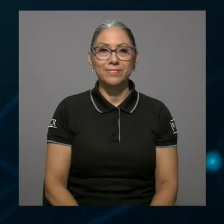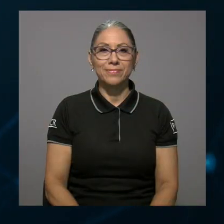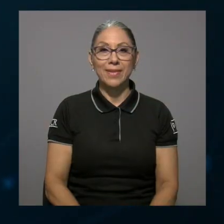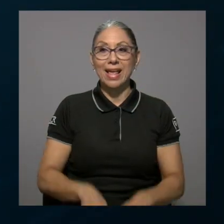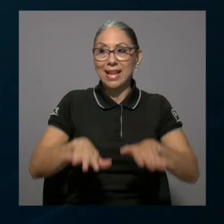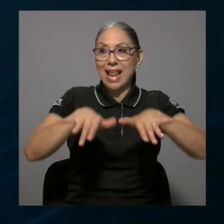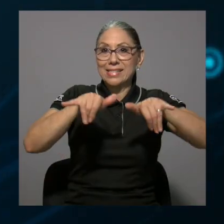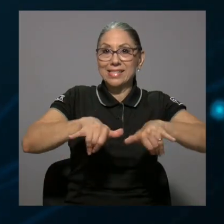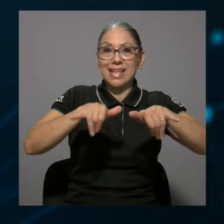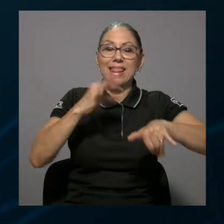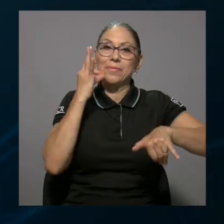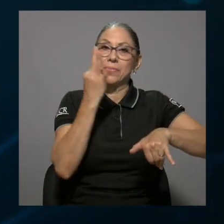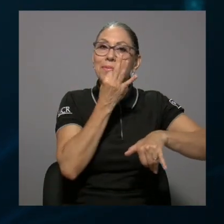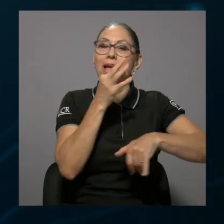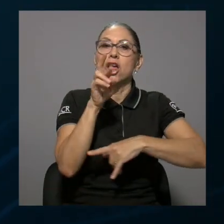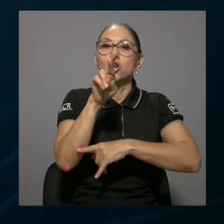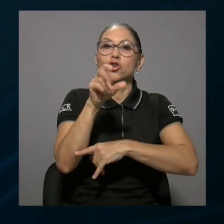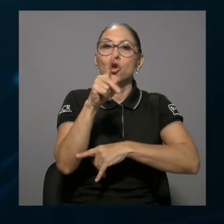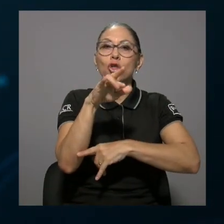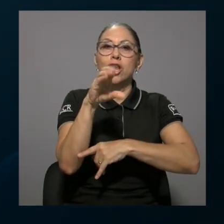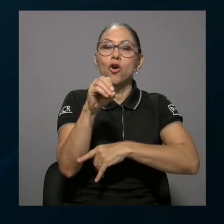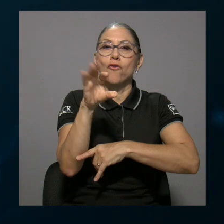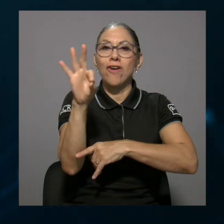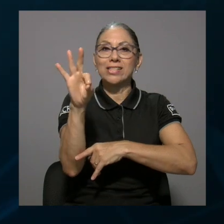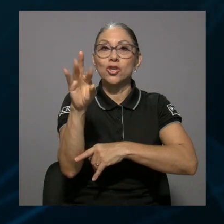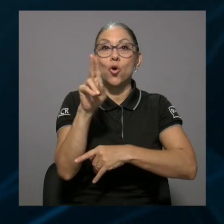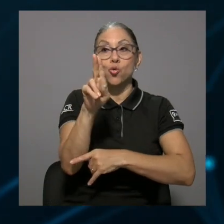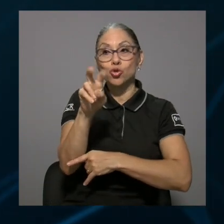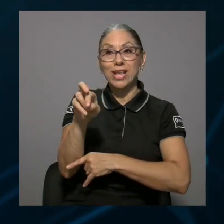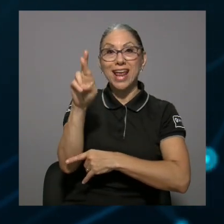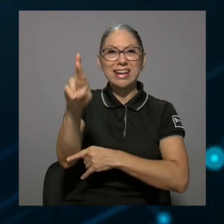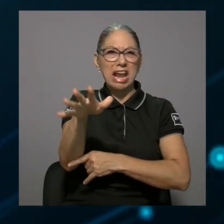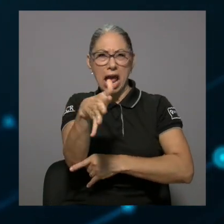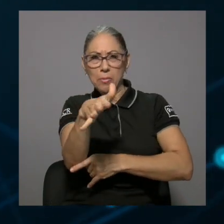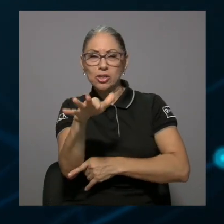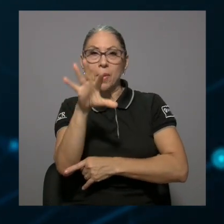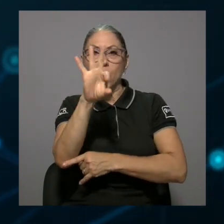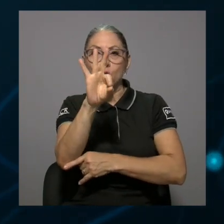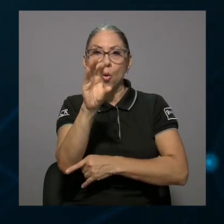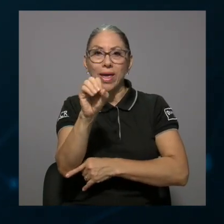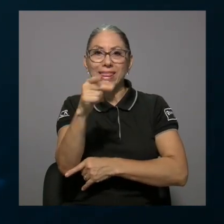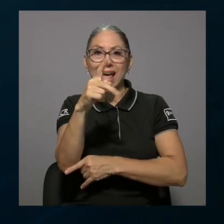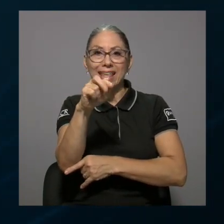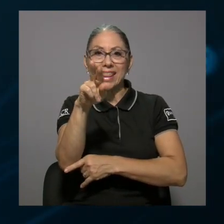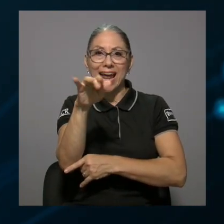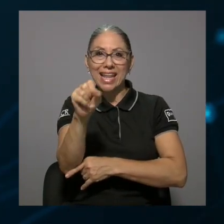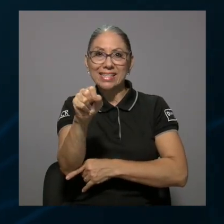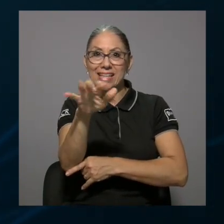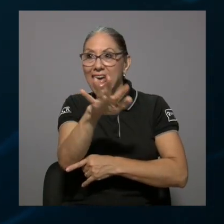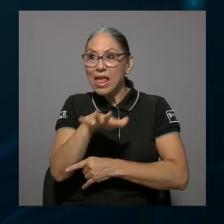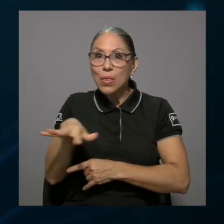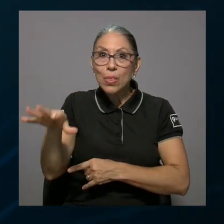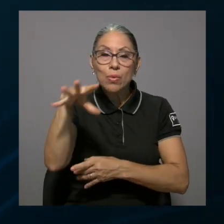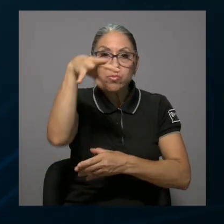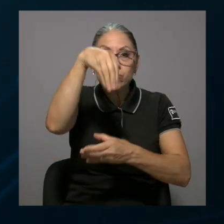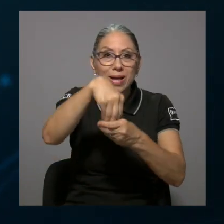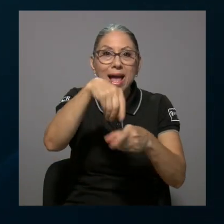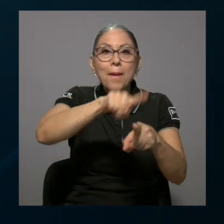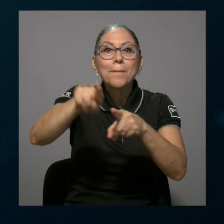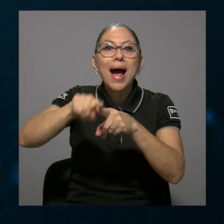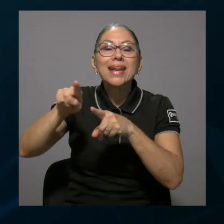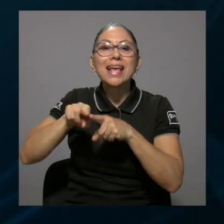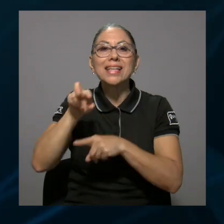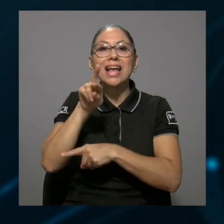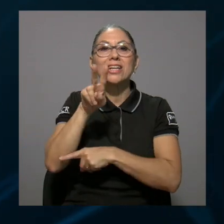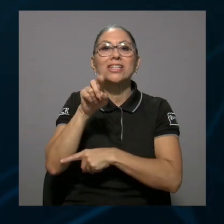La sede Rodrigo Facio de la UCR cuenta con un aproximado de 90 hectáreas, dentro de las cuales se ubican varias